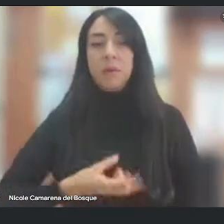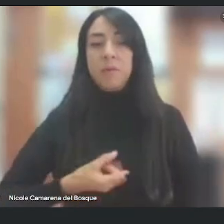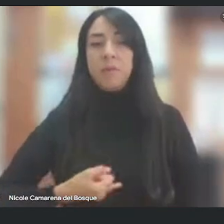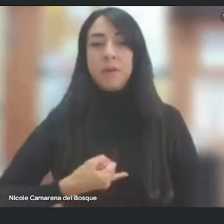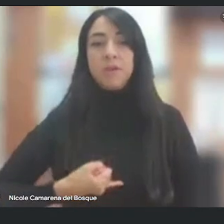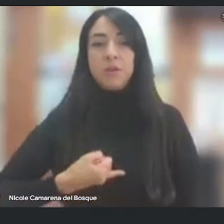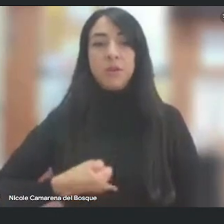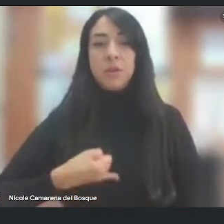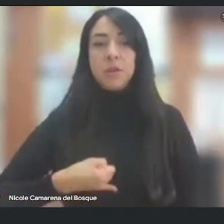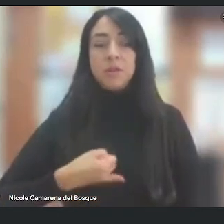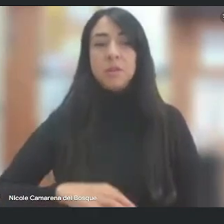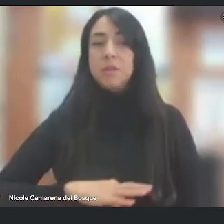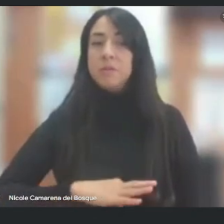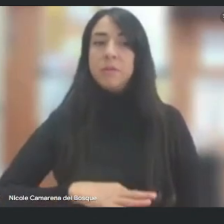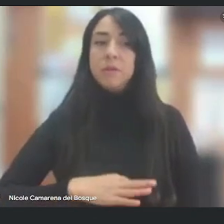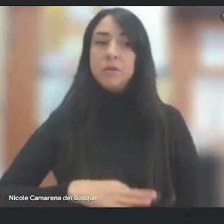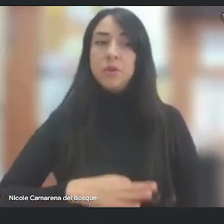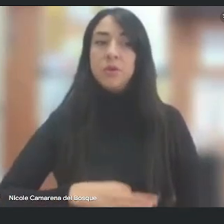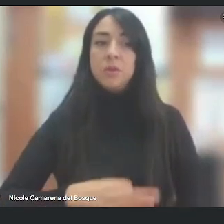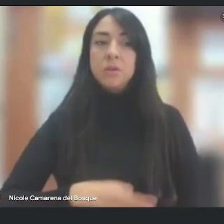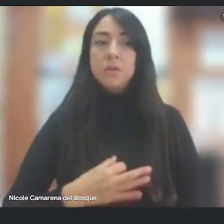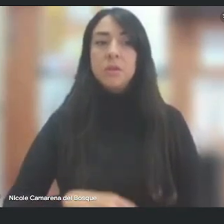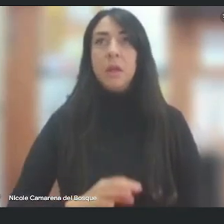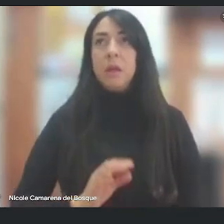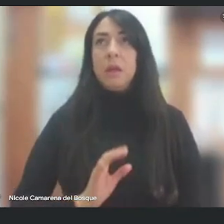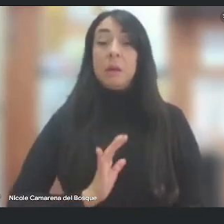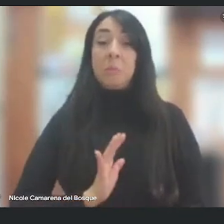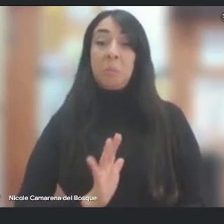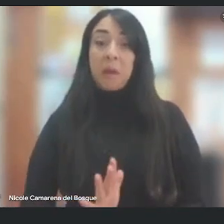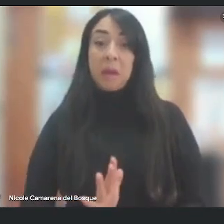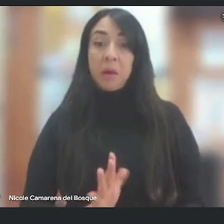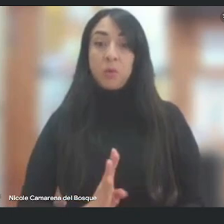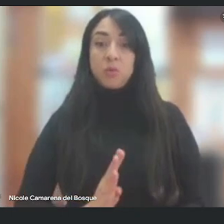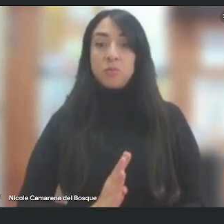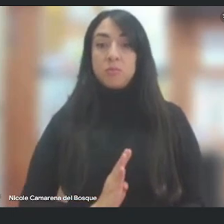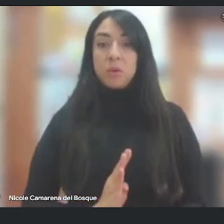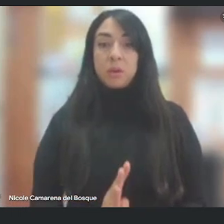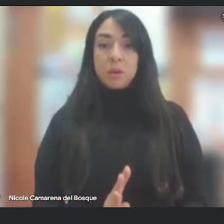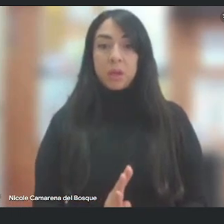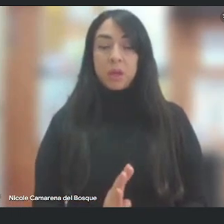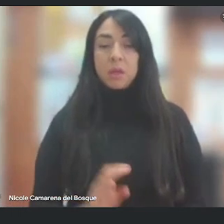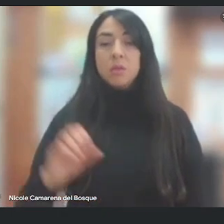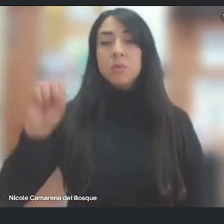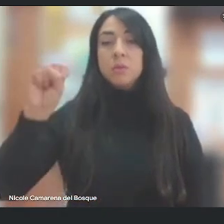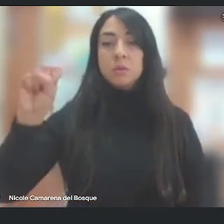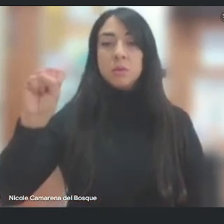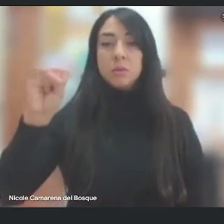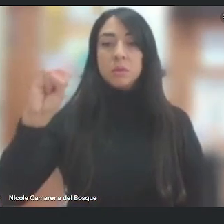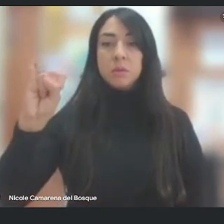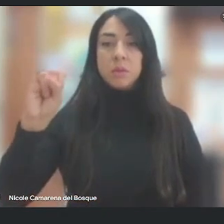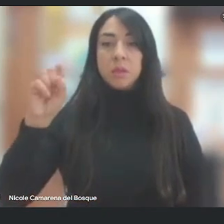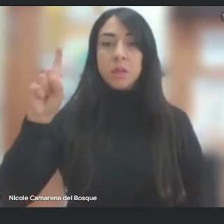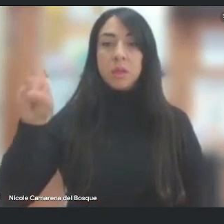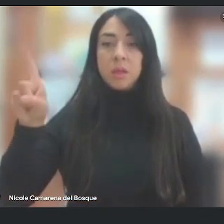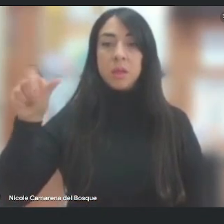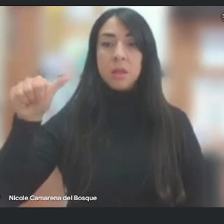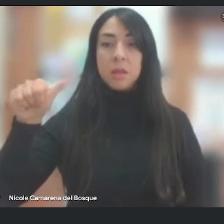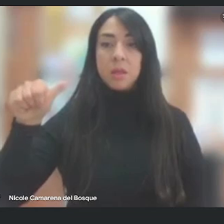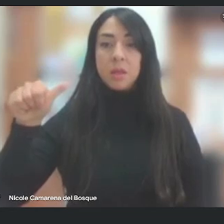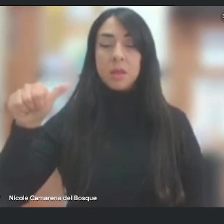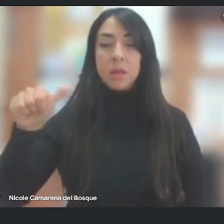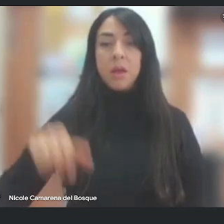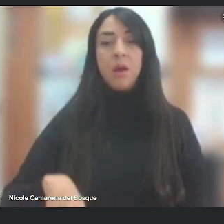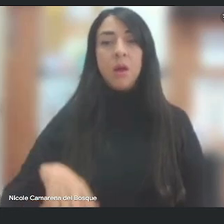virus del papiloma humano. También explicar y ayudar y dar esta información a tiempo y